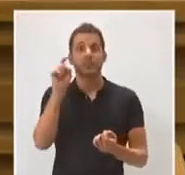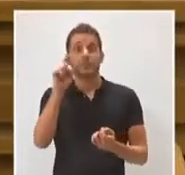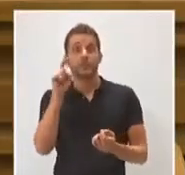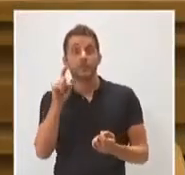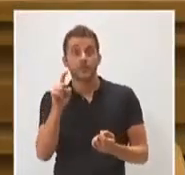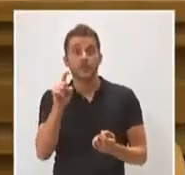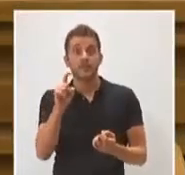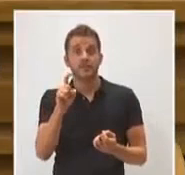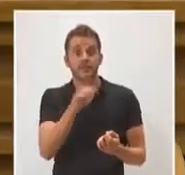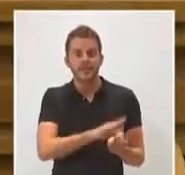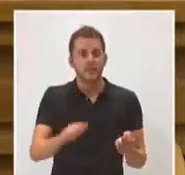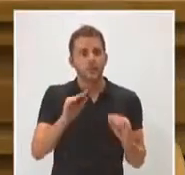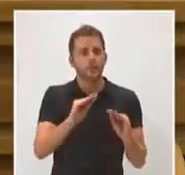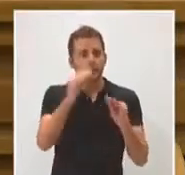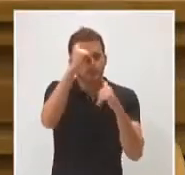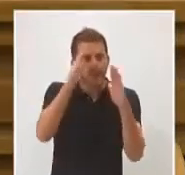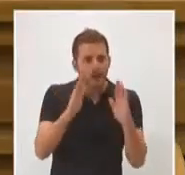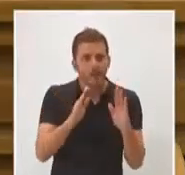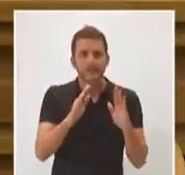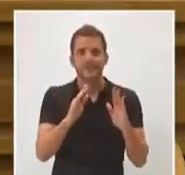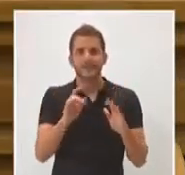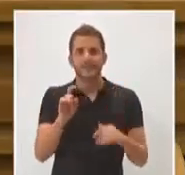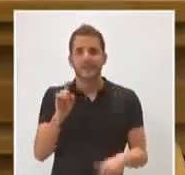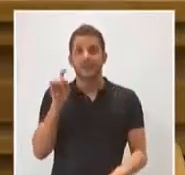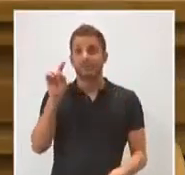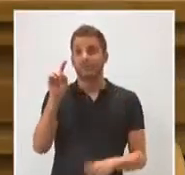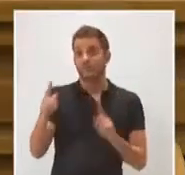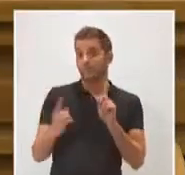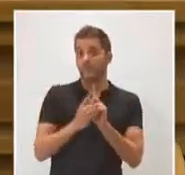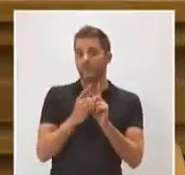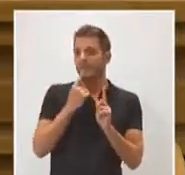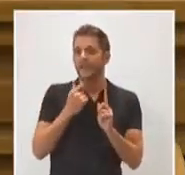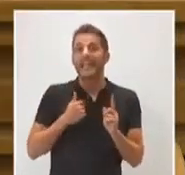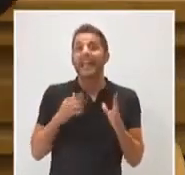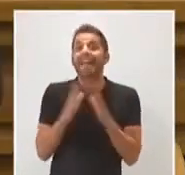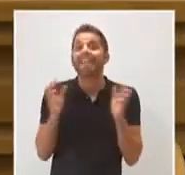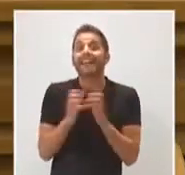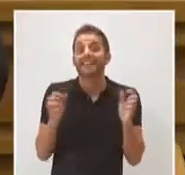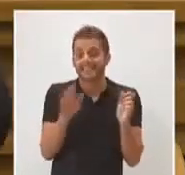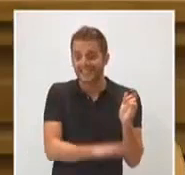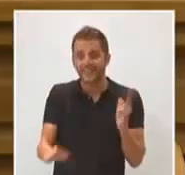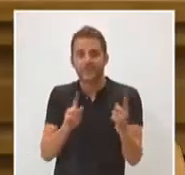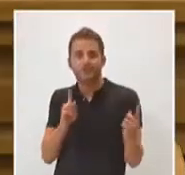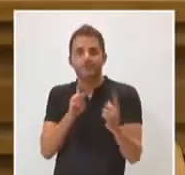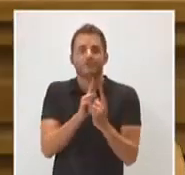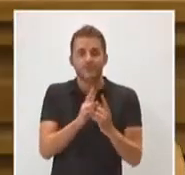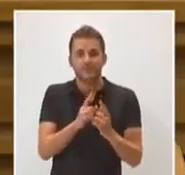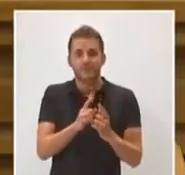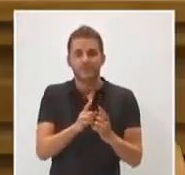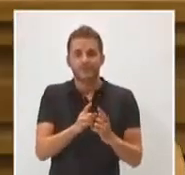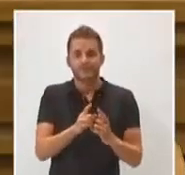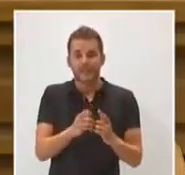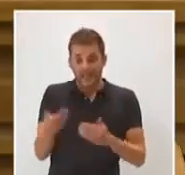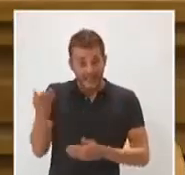muchos a muchos docentes que me han dicho es que tenemos ya mono de ver a los chavales y los chavales incluso que es más difícil de ver a los profesores también